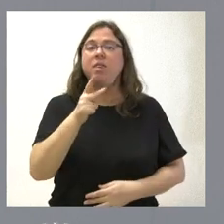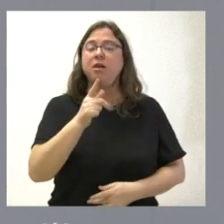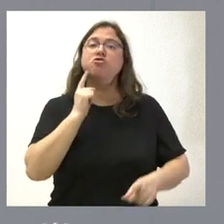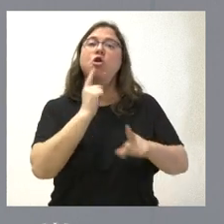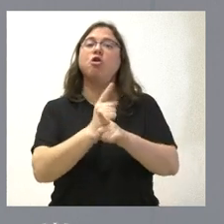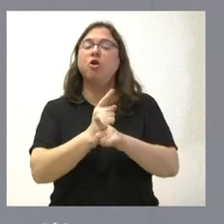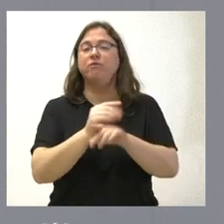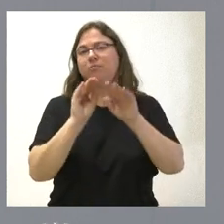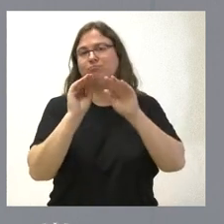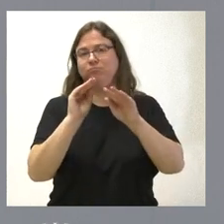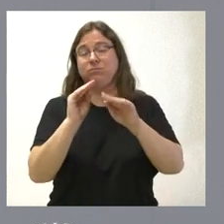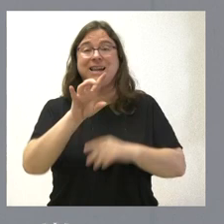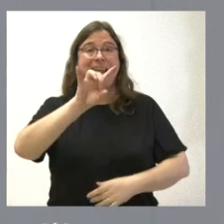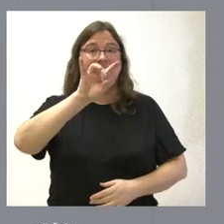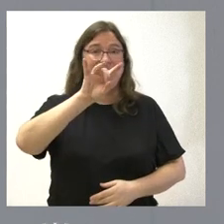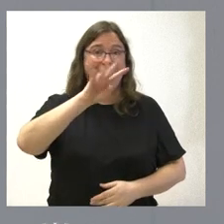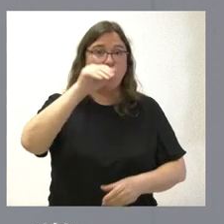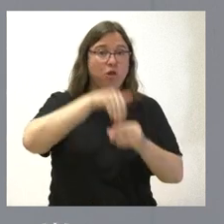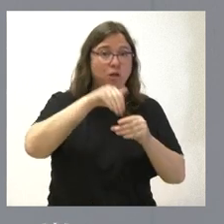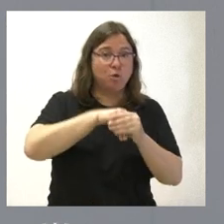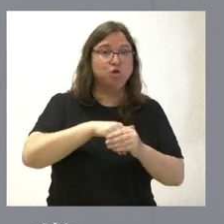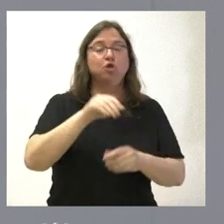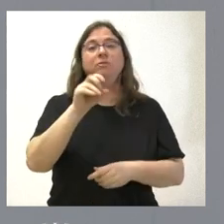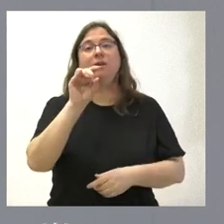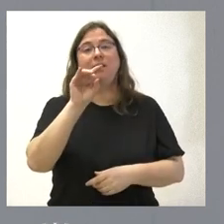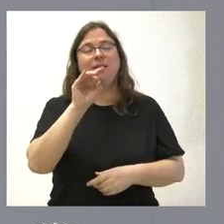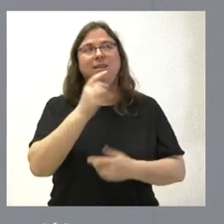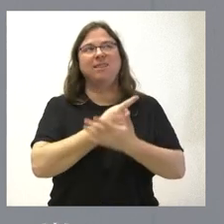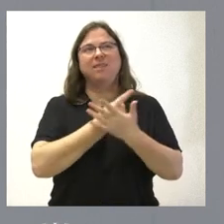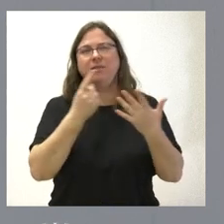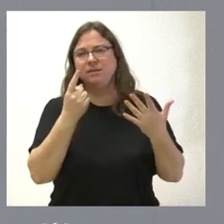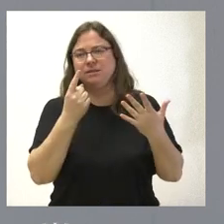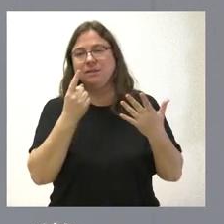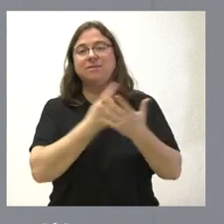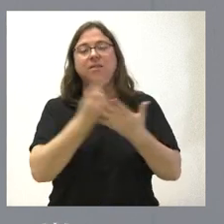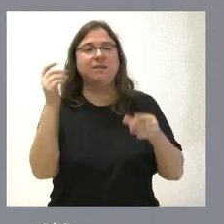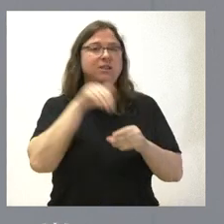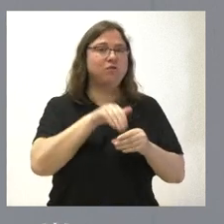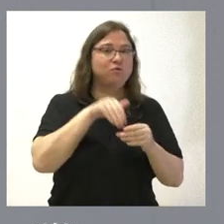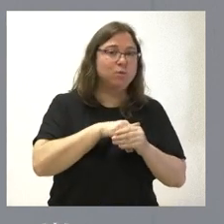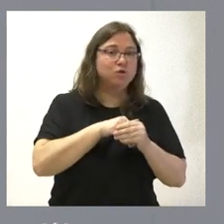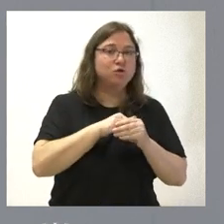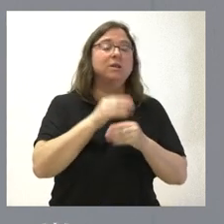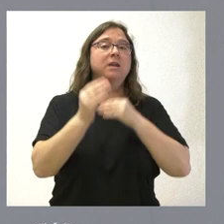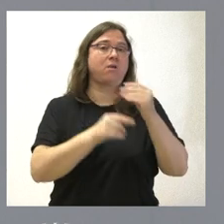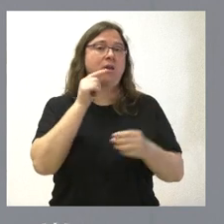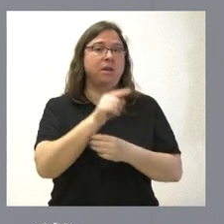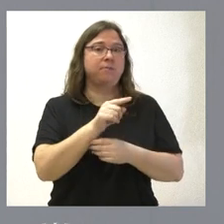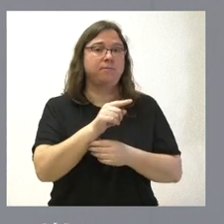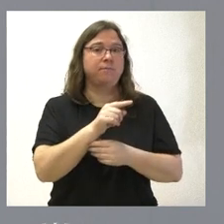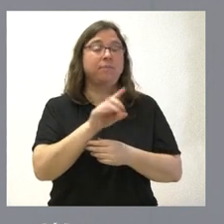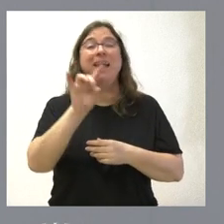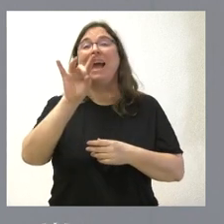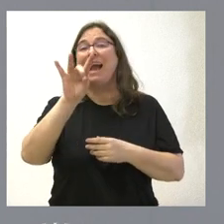comunidades autónomas que de 14 votos 12 fue perdón de 16 votos que se manifestaron allí eh